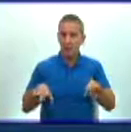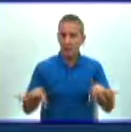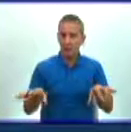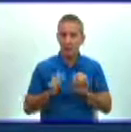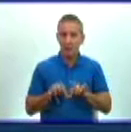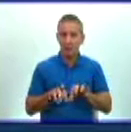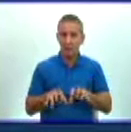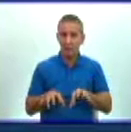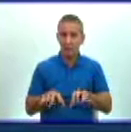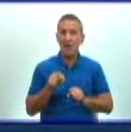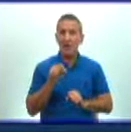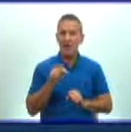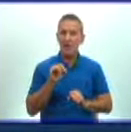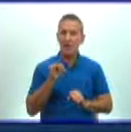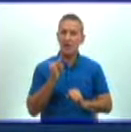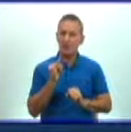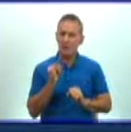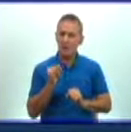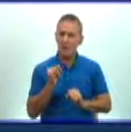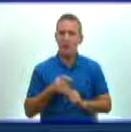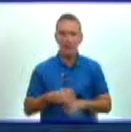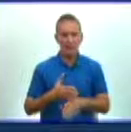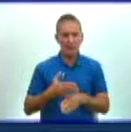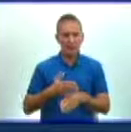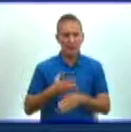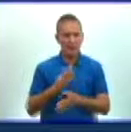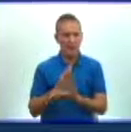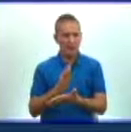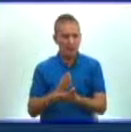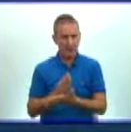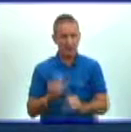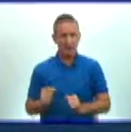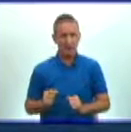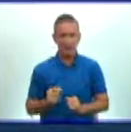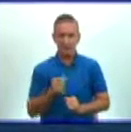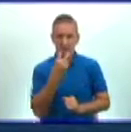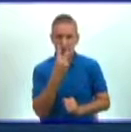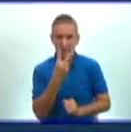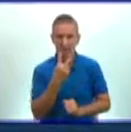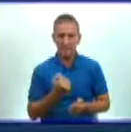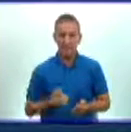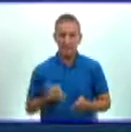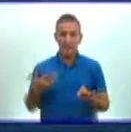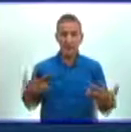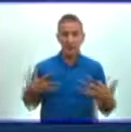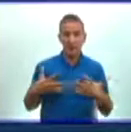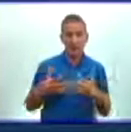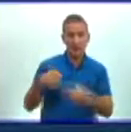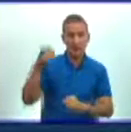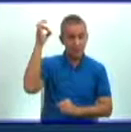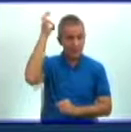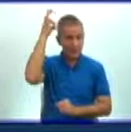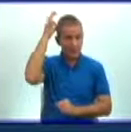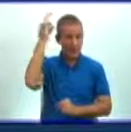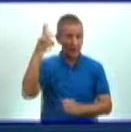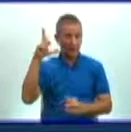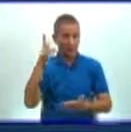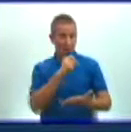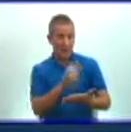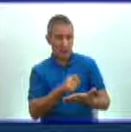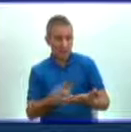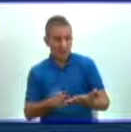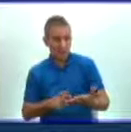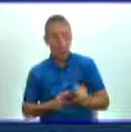esa información en las diferentes clases que se han abordado acerca del español y la literatura.